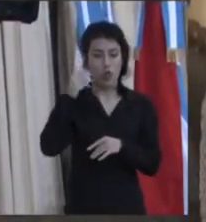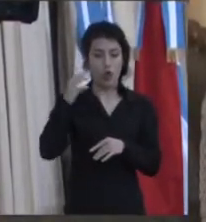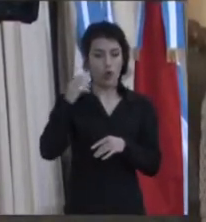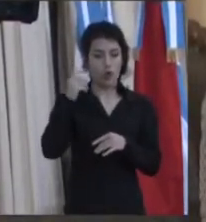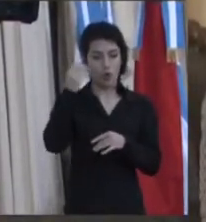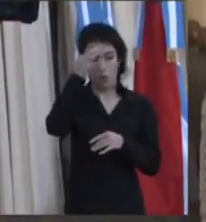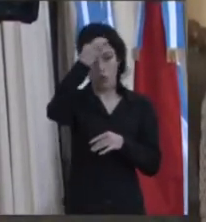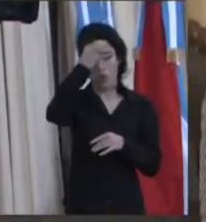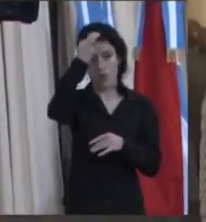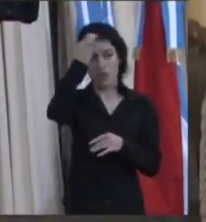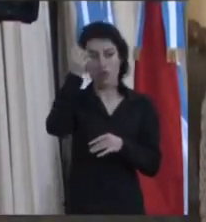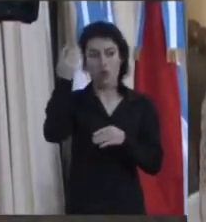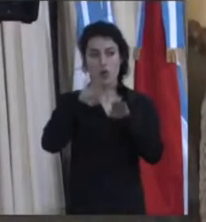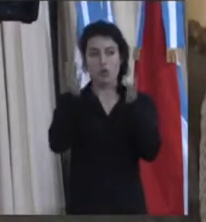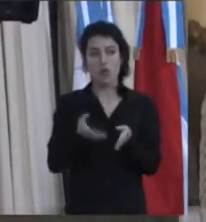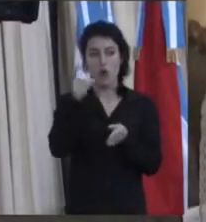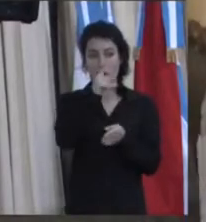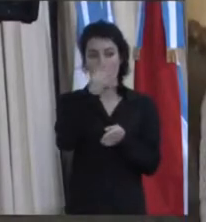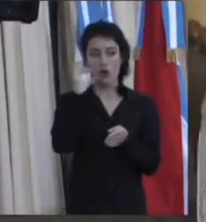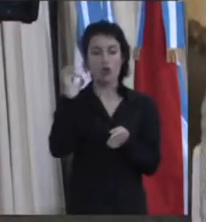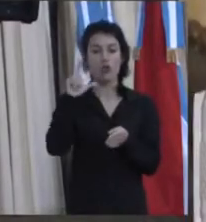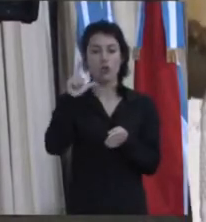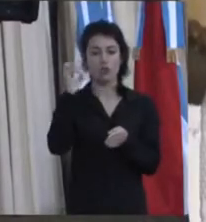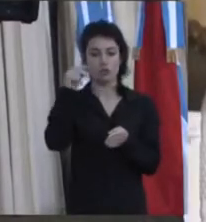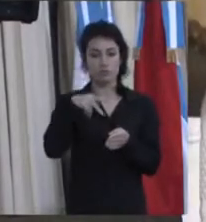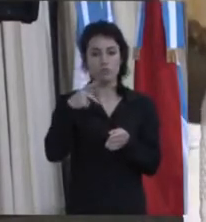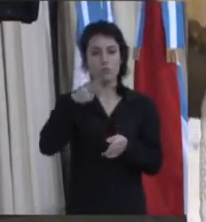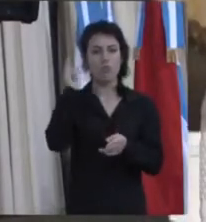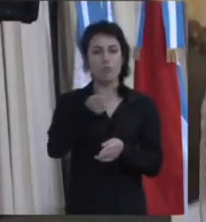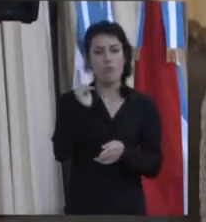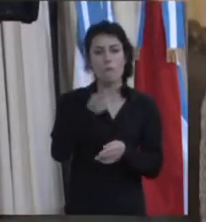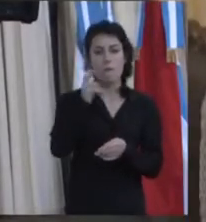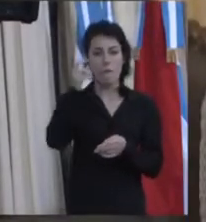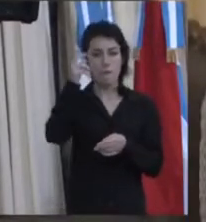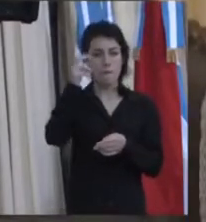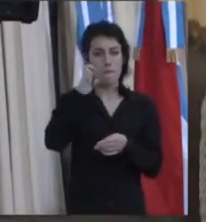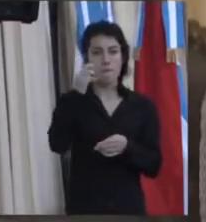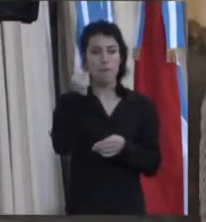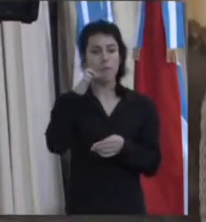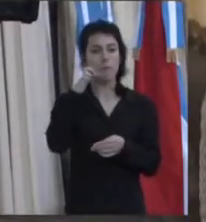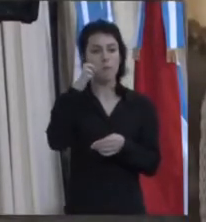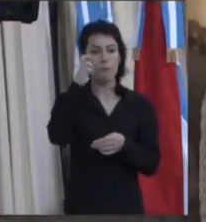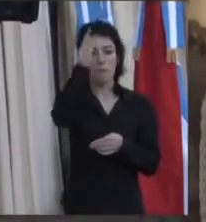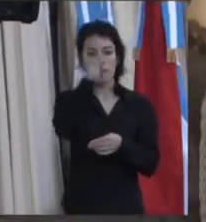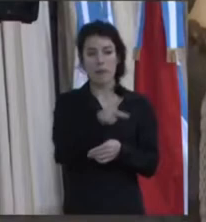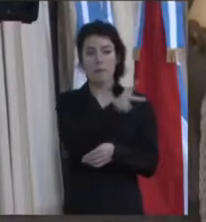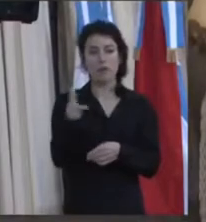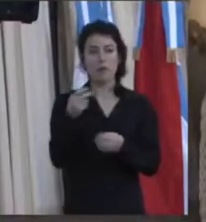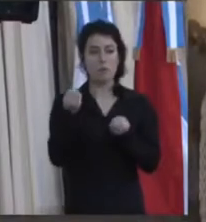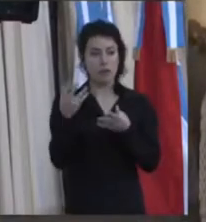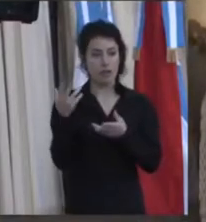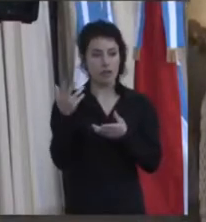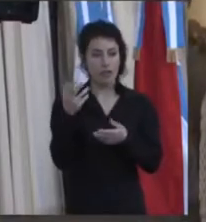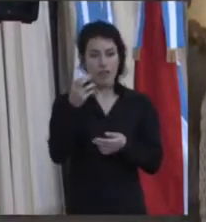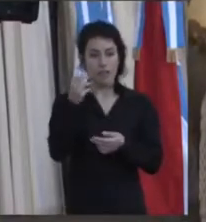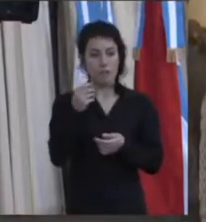Hacía apenas 6 que el tango había sido prohibido por el Papa por ser demasiado erótico. Y hacía apenas